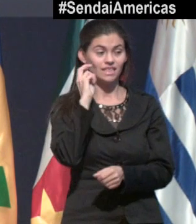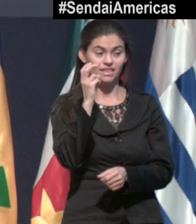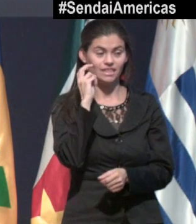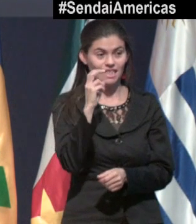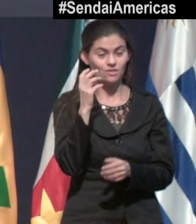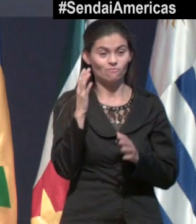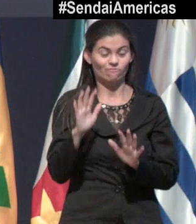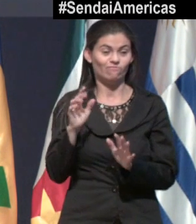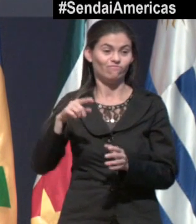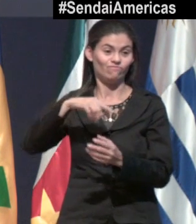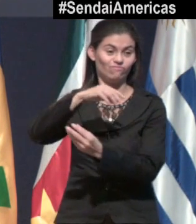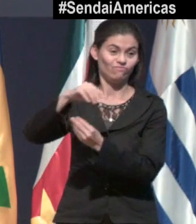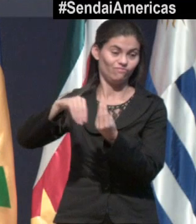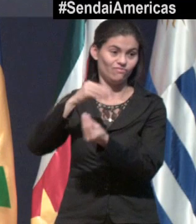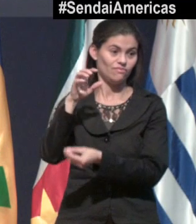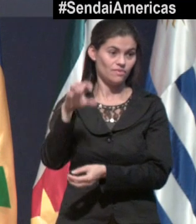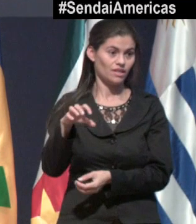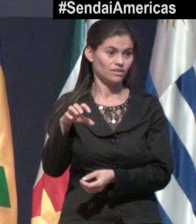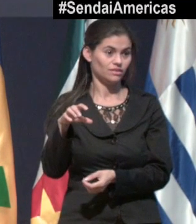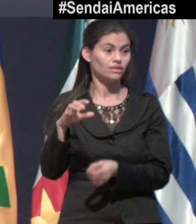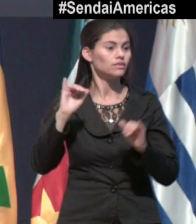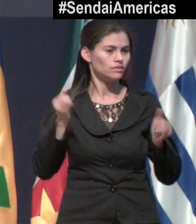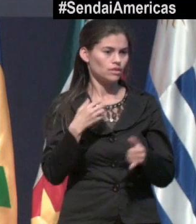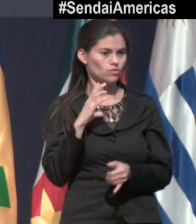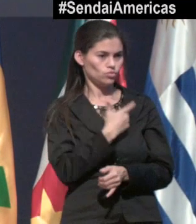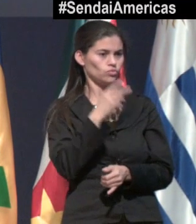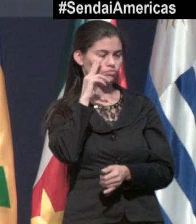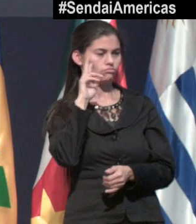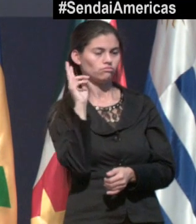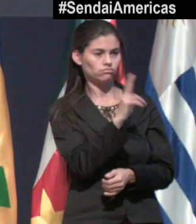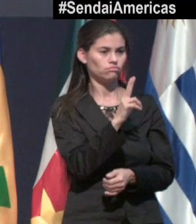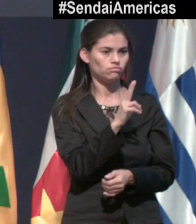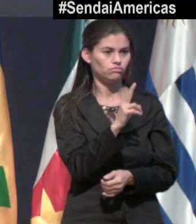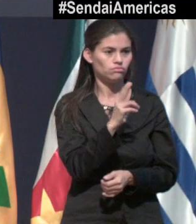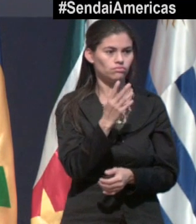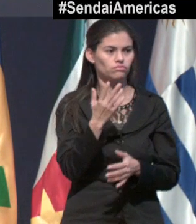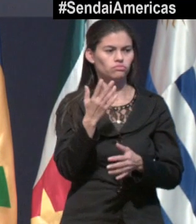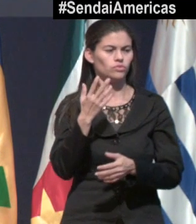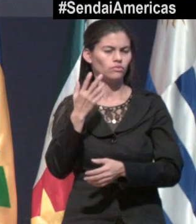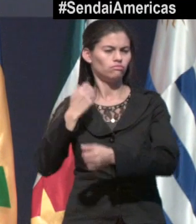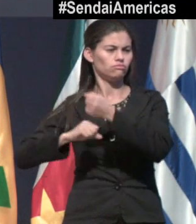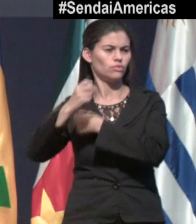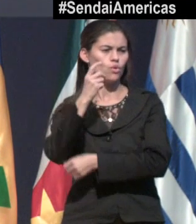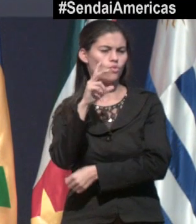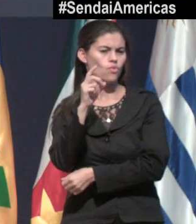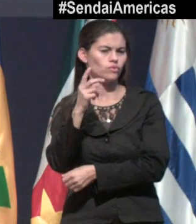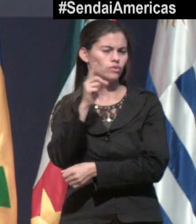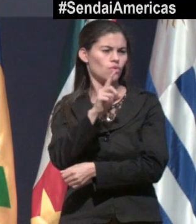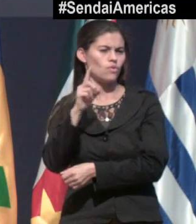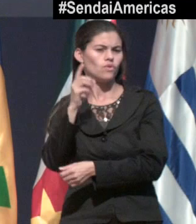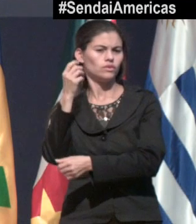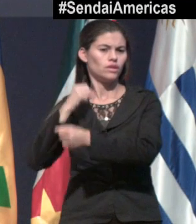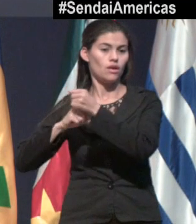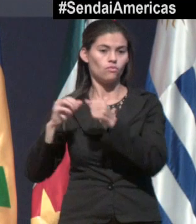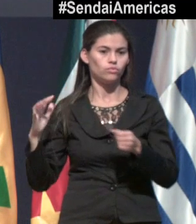existencial para algunos de esos países, algo que vimos hace 11 o 12 años, por ejemplo, en el